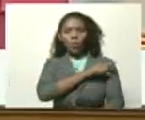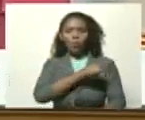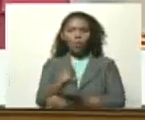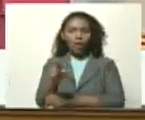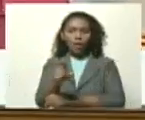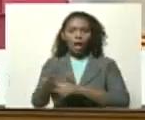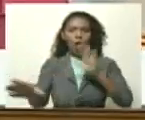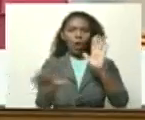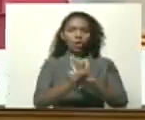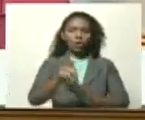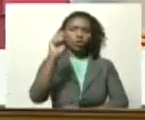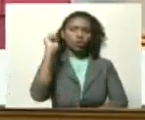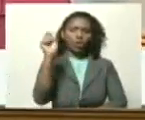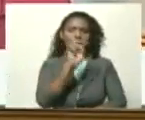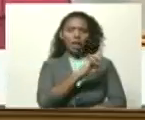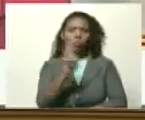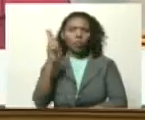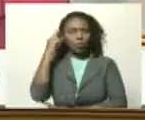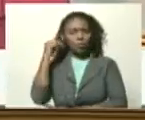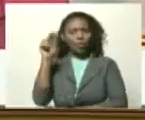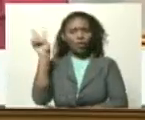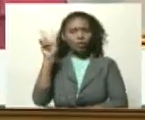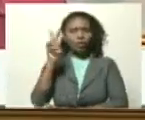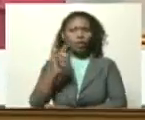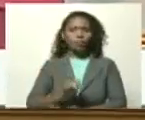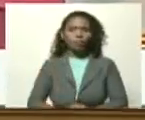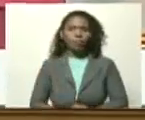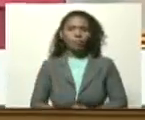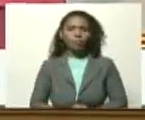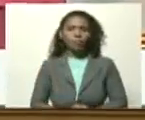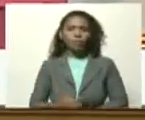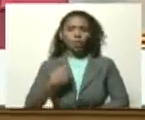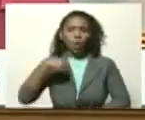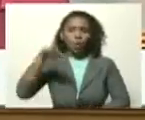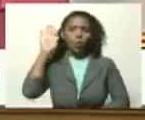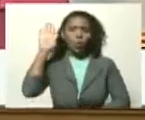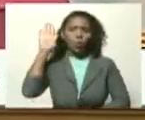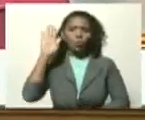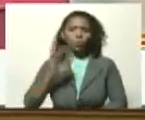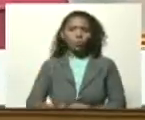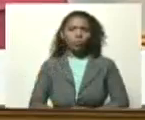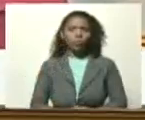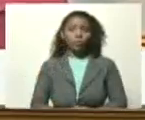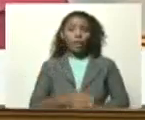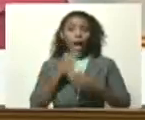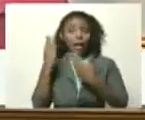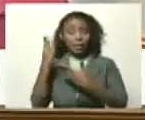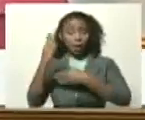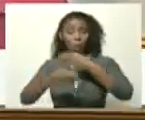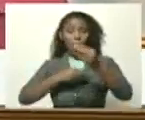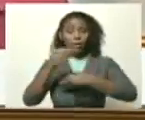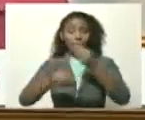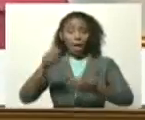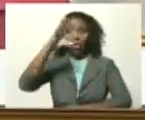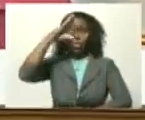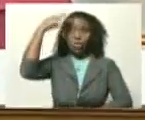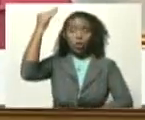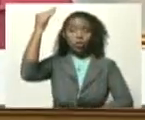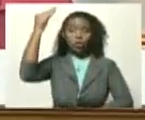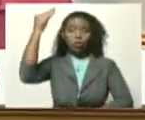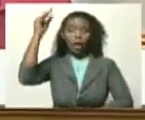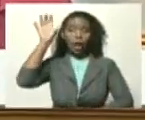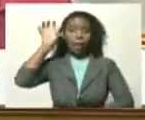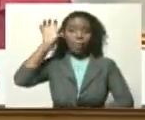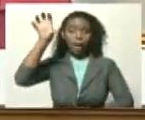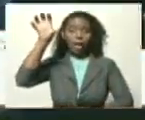la Constitución de la República Bolivariana de Venezuela. Lo juro. Si así lo hiciere, que Dios, que la